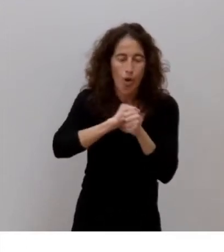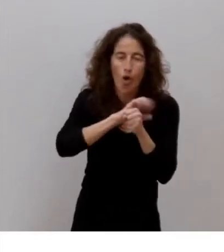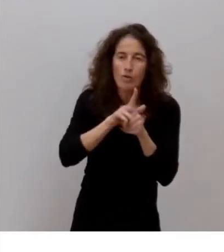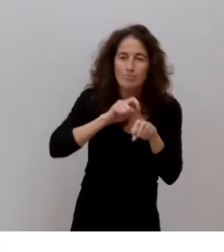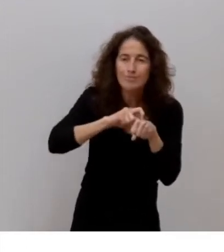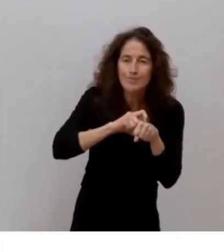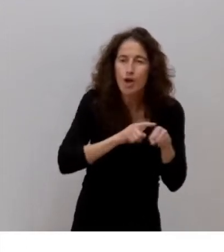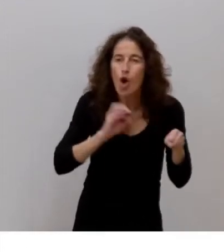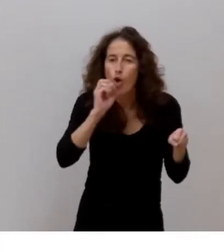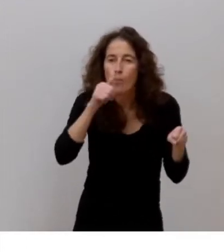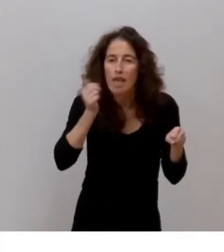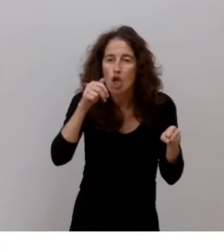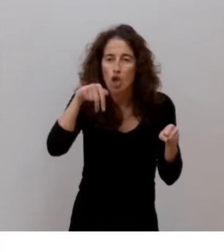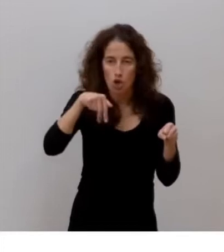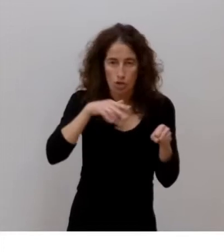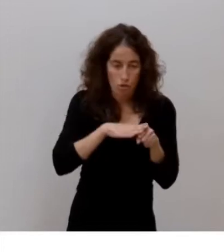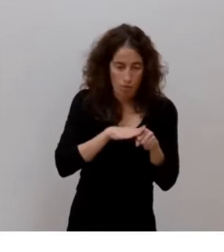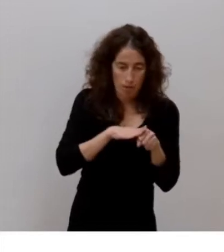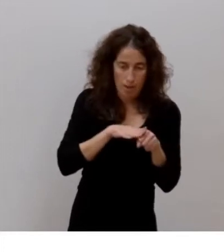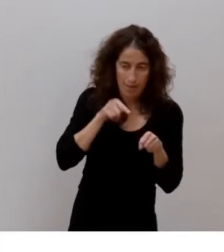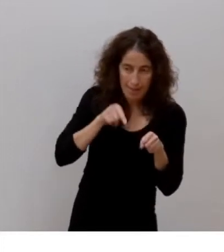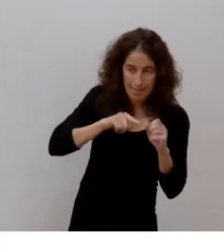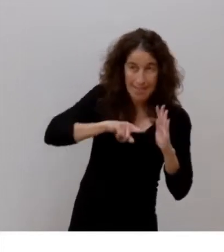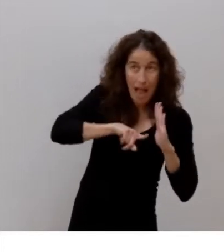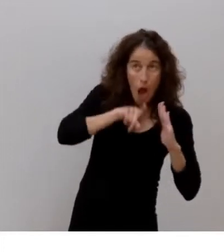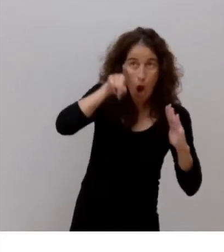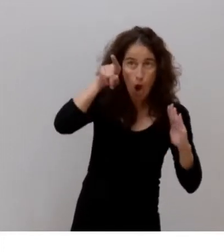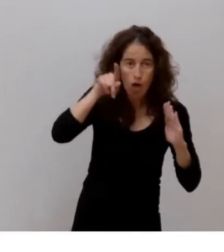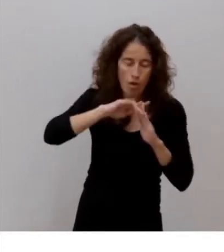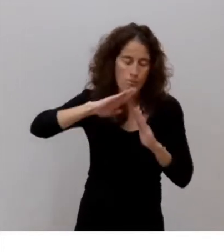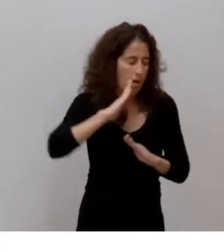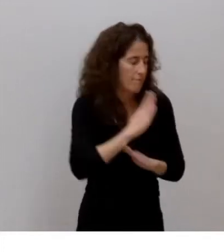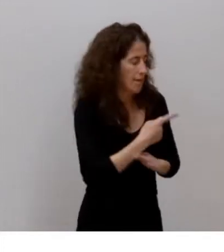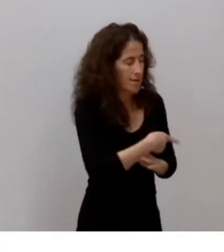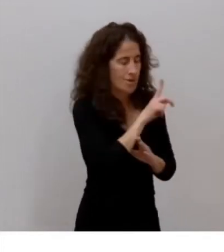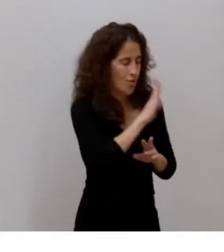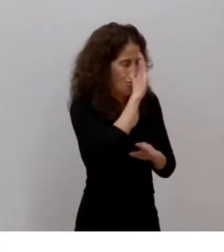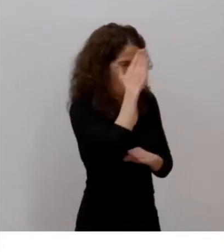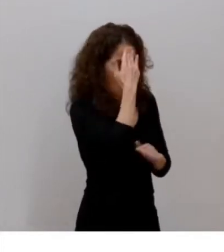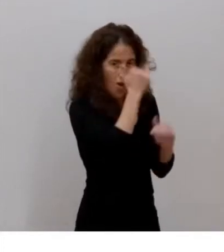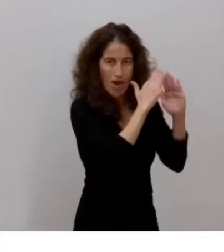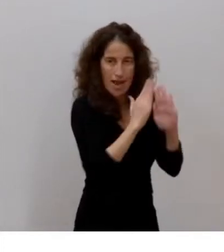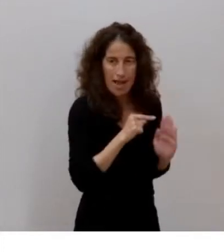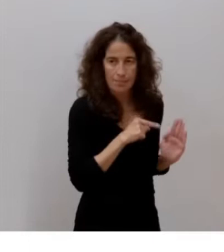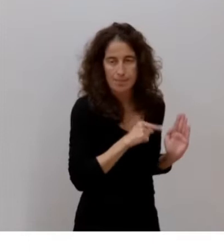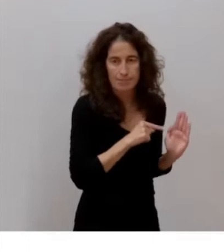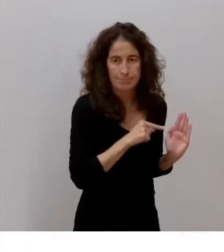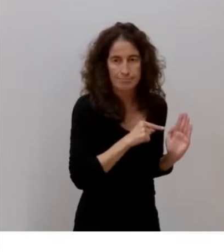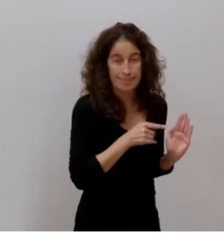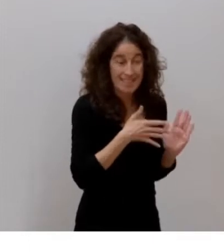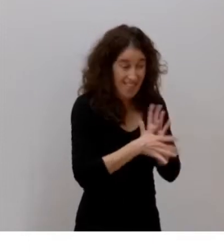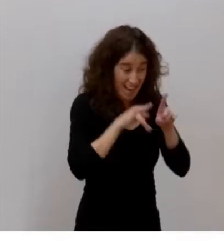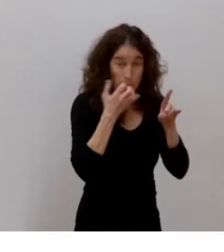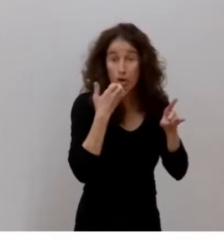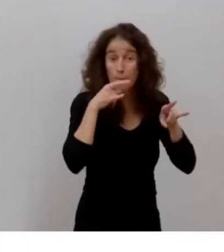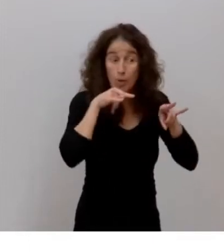una ola que donde está afectando más es la atención primaria y aquí sí que resaltaríamos que este lunes por ejemplo